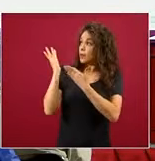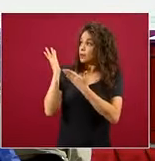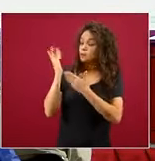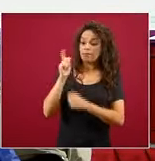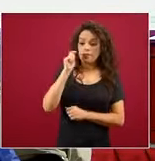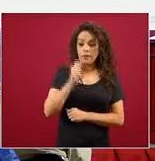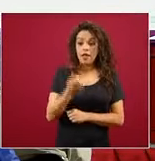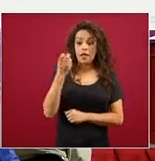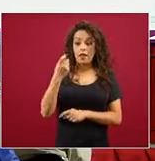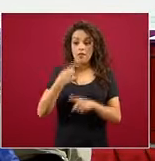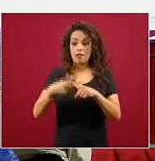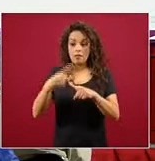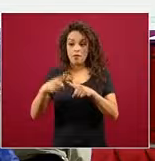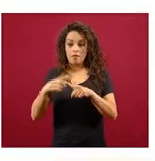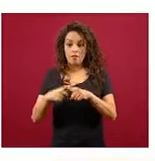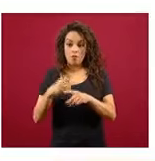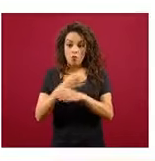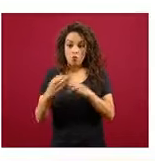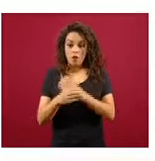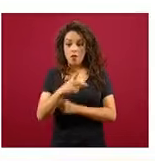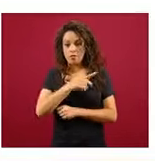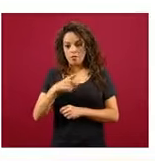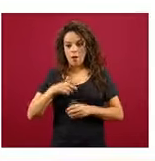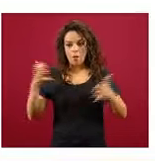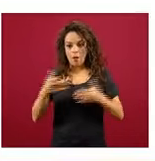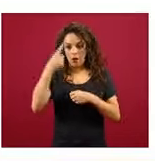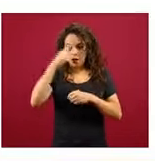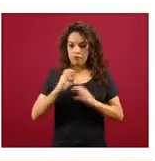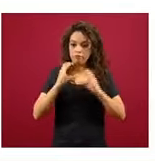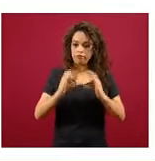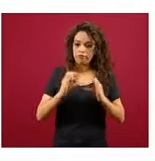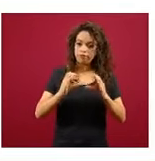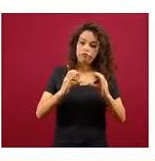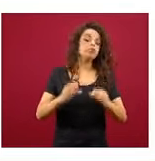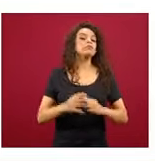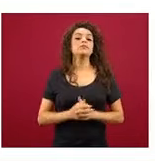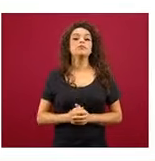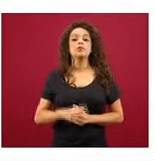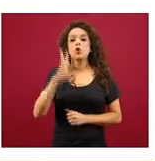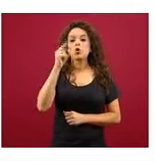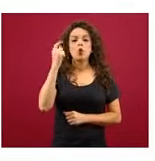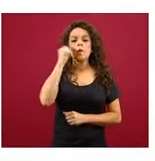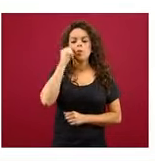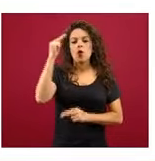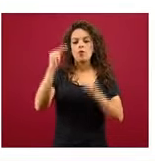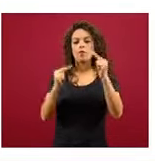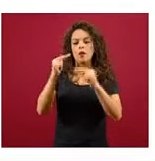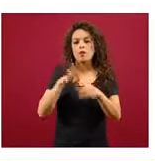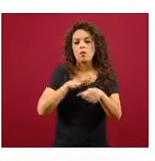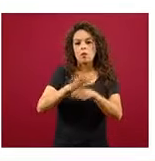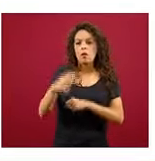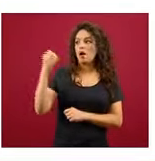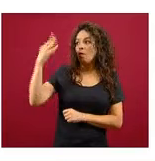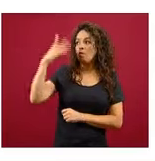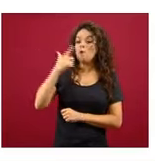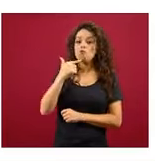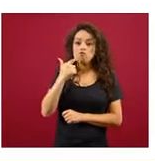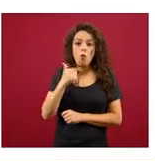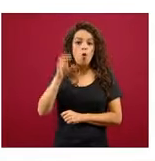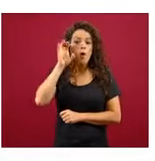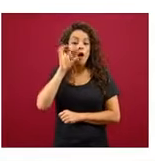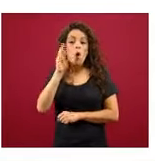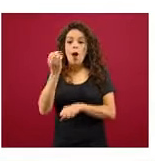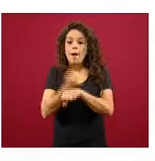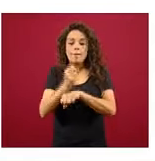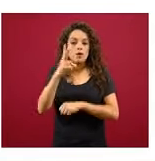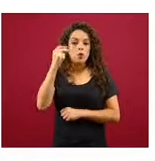acciones que deben de llevarse a cabo independientemente del nivel de riesgo en el que nos encontremos. Esto es lo que estamos